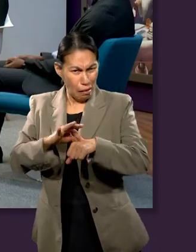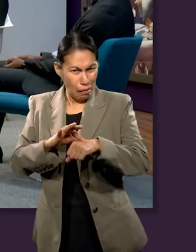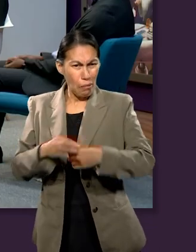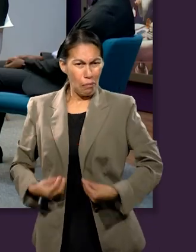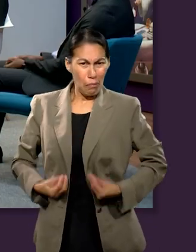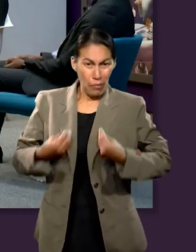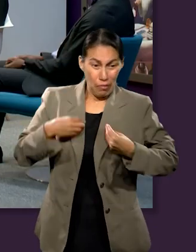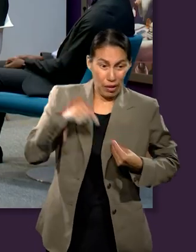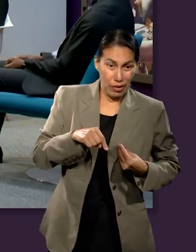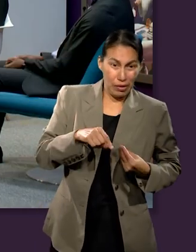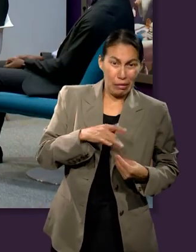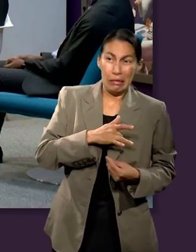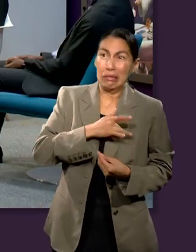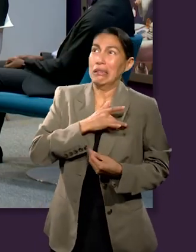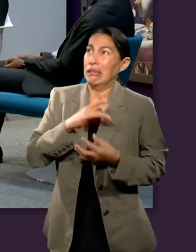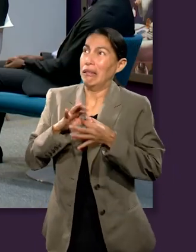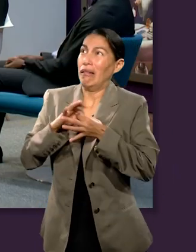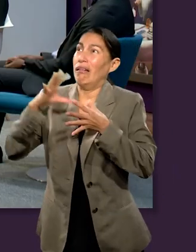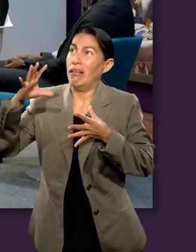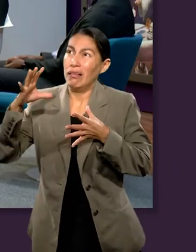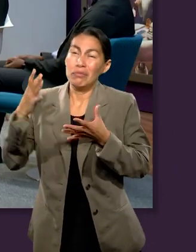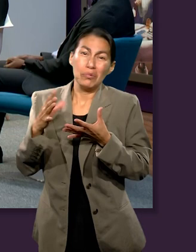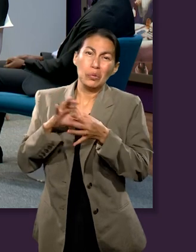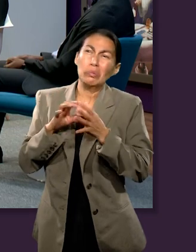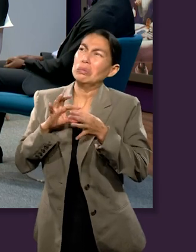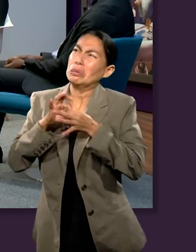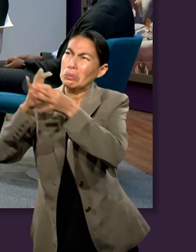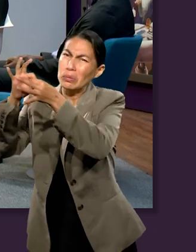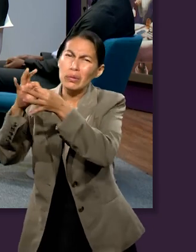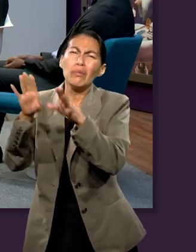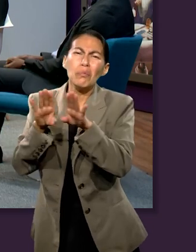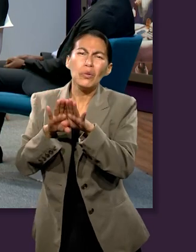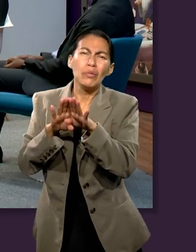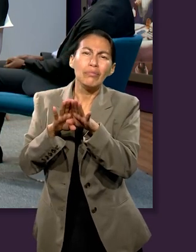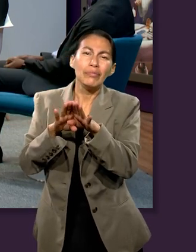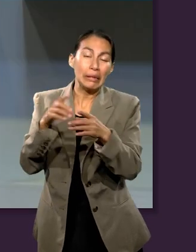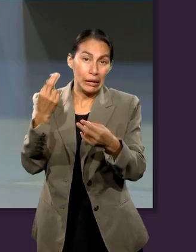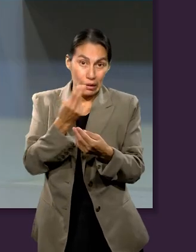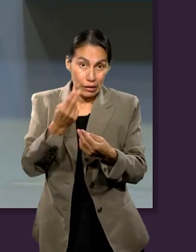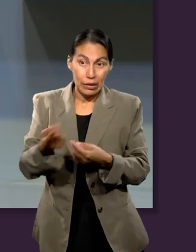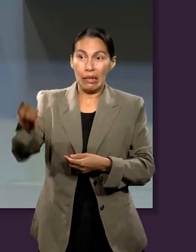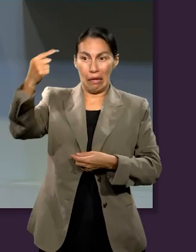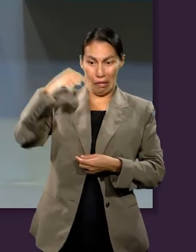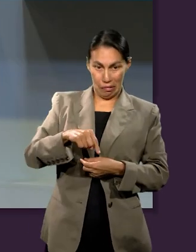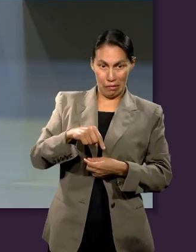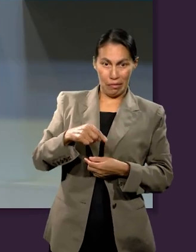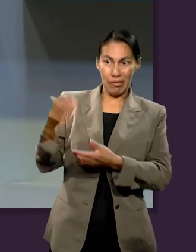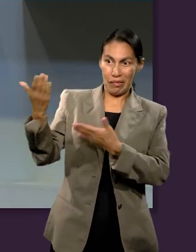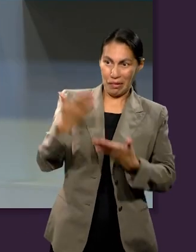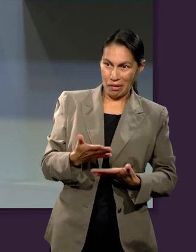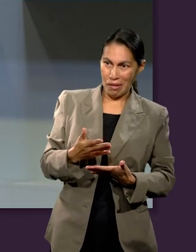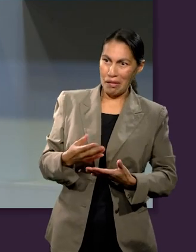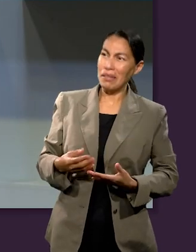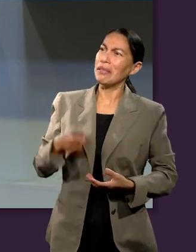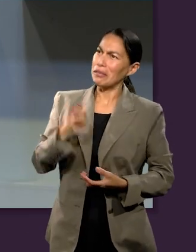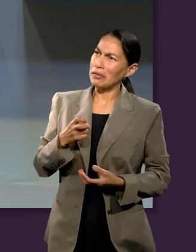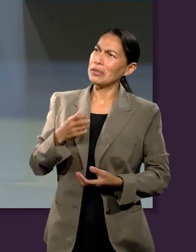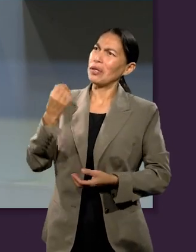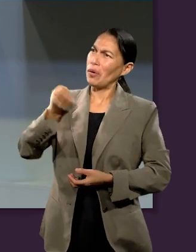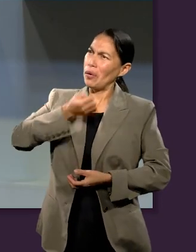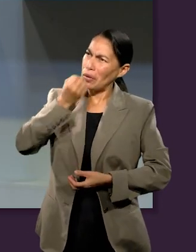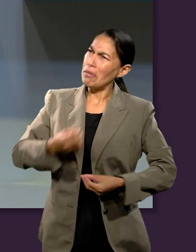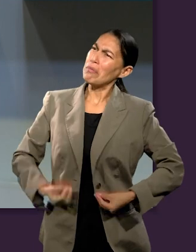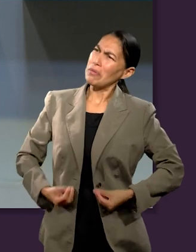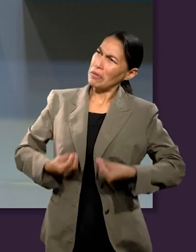puedes sentir realmente ese sentimiento de que Dios está contigo Pastor Moisés no es probar a Dios pero lo que